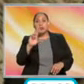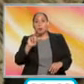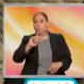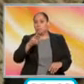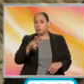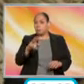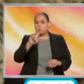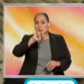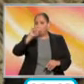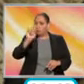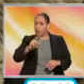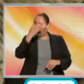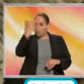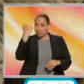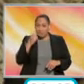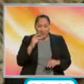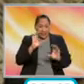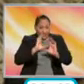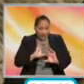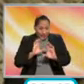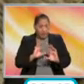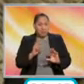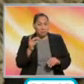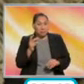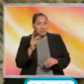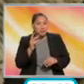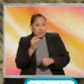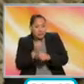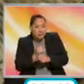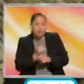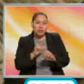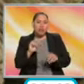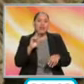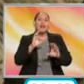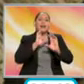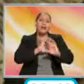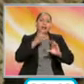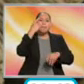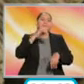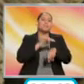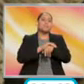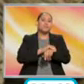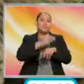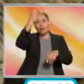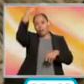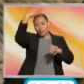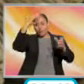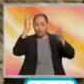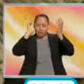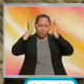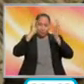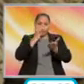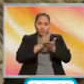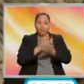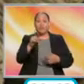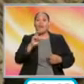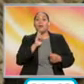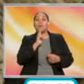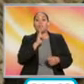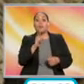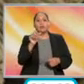con precisión y no nos gustaría aquí en el programa especular. Si cantó fue para simple sus y cuates. sencillamente. Claro, la regadera, como dicen. Tenía esta parte masculina que era